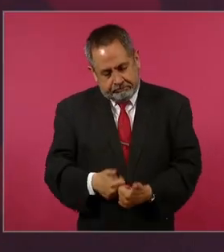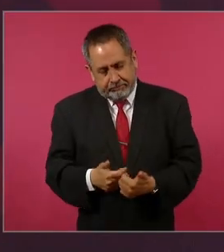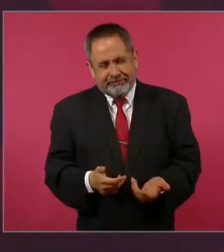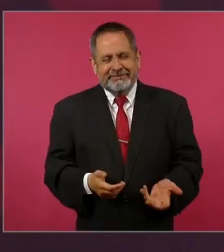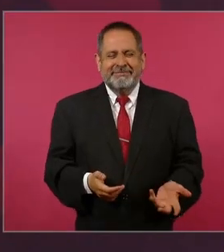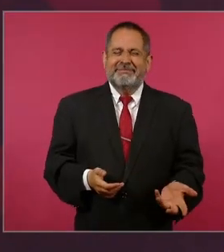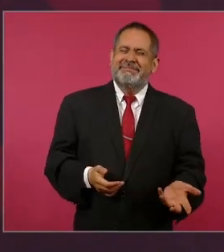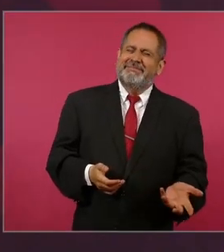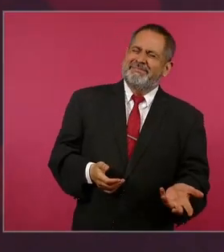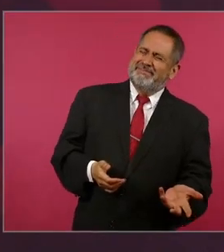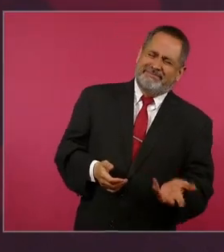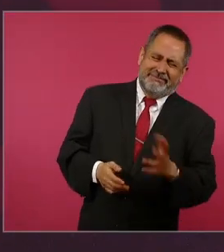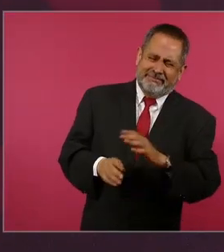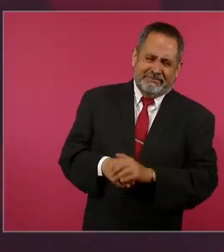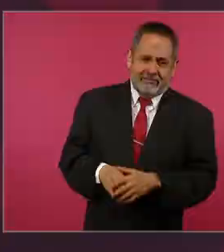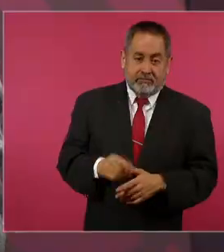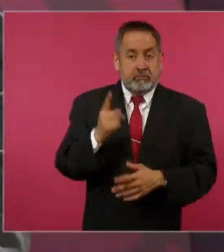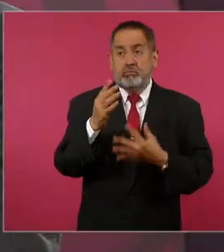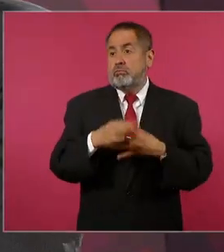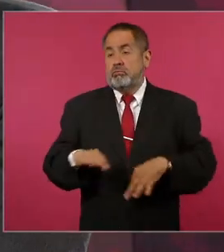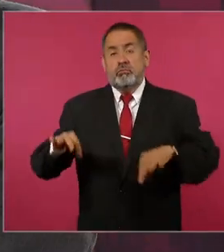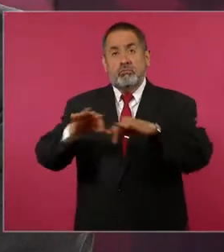y lo más importante es México.